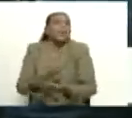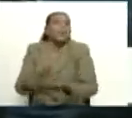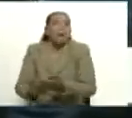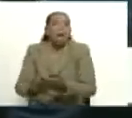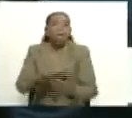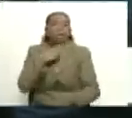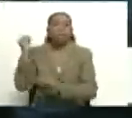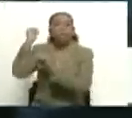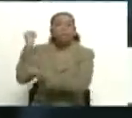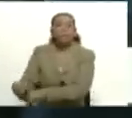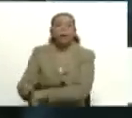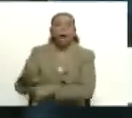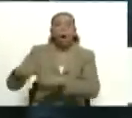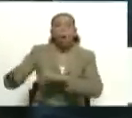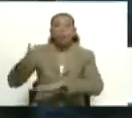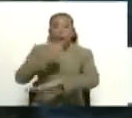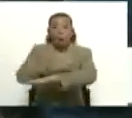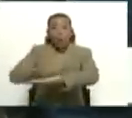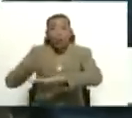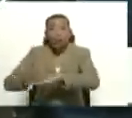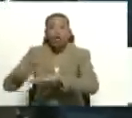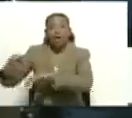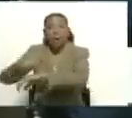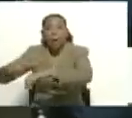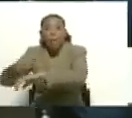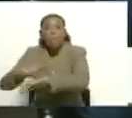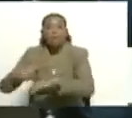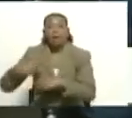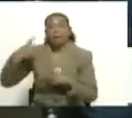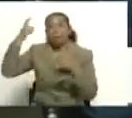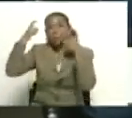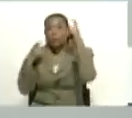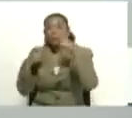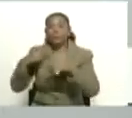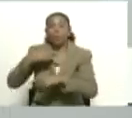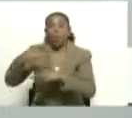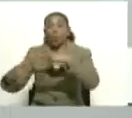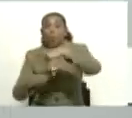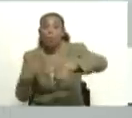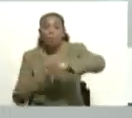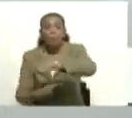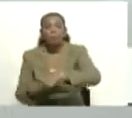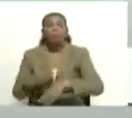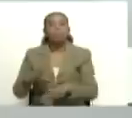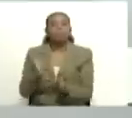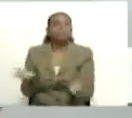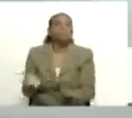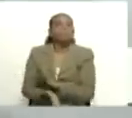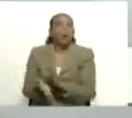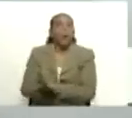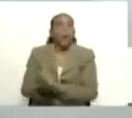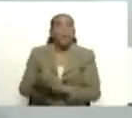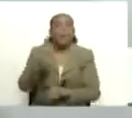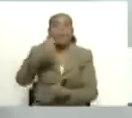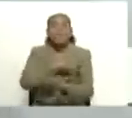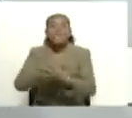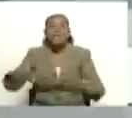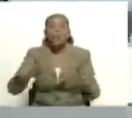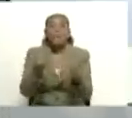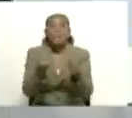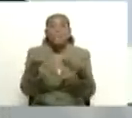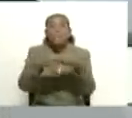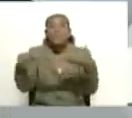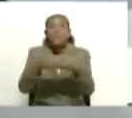al presidente y otros dirigentes, el presidente Nicolás Maduro y otros dirigentes de la Revolución Bolivariana, por cientos de millones de dólares,